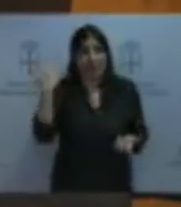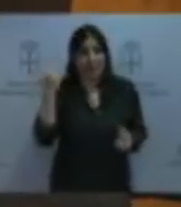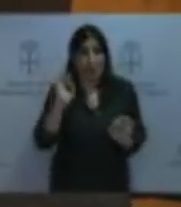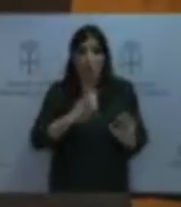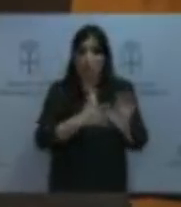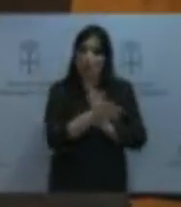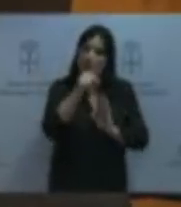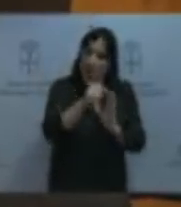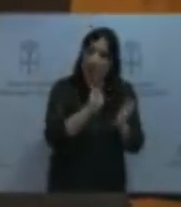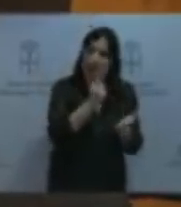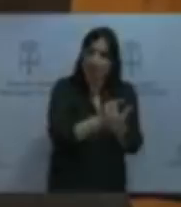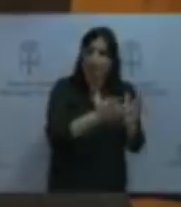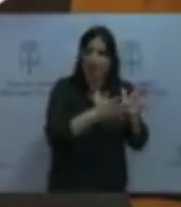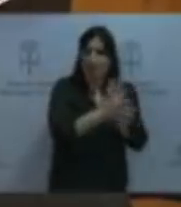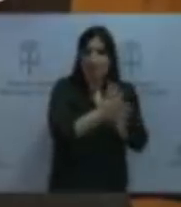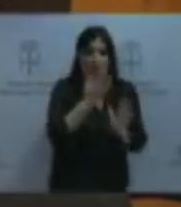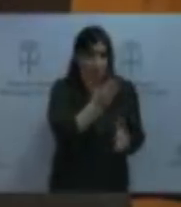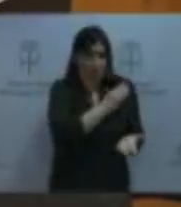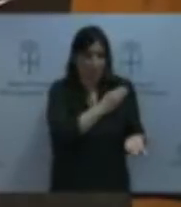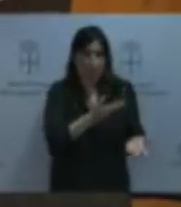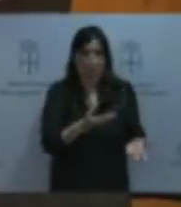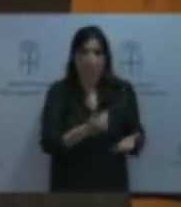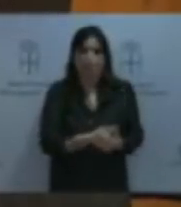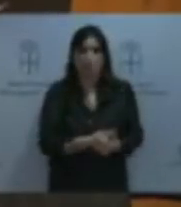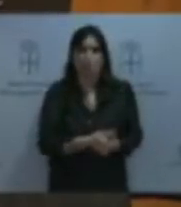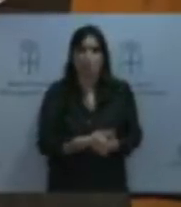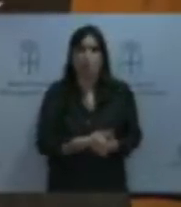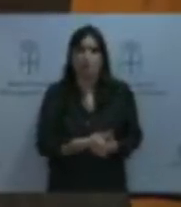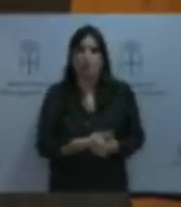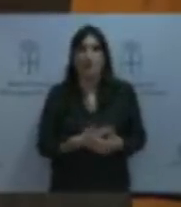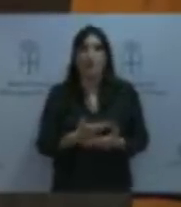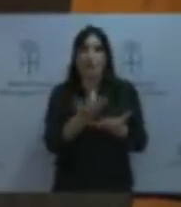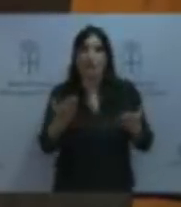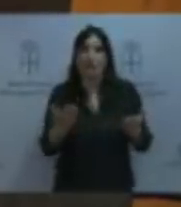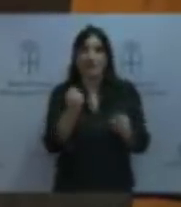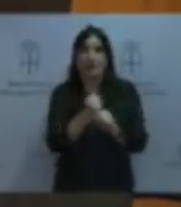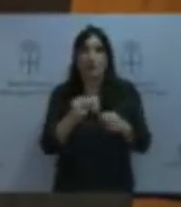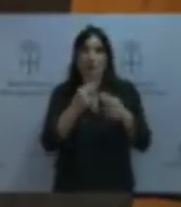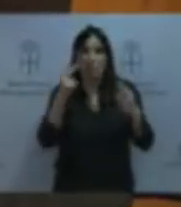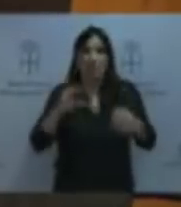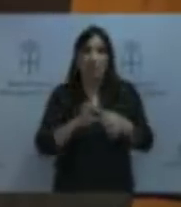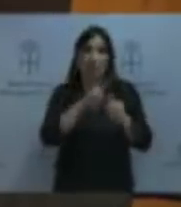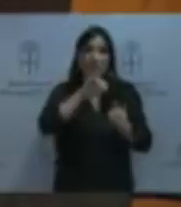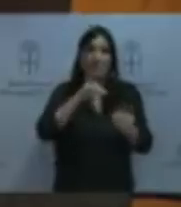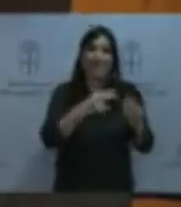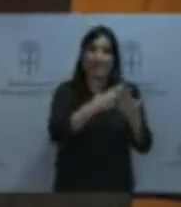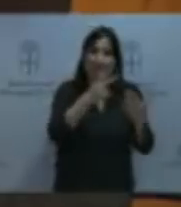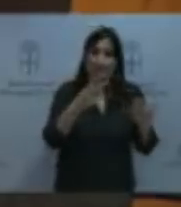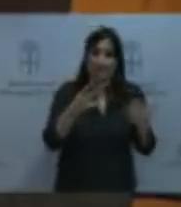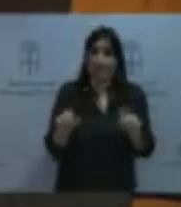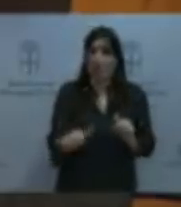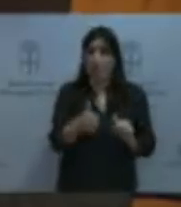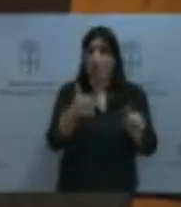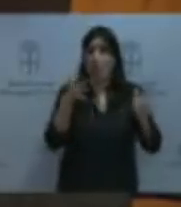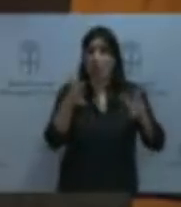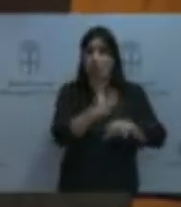pregunta. Con la publicación de la oferta de empleo pública correspondiente al año 2017, aprobada por Consejo de Gobierno del 14 de diciembre